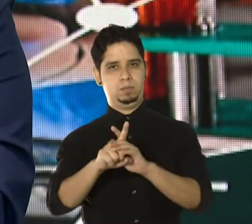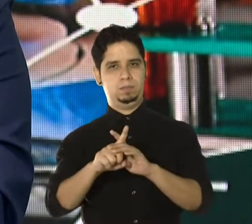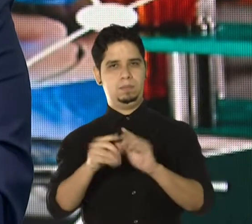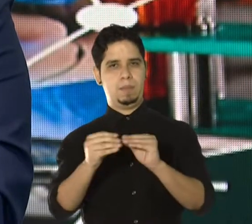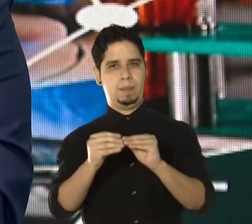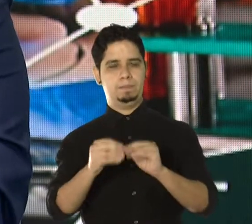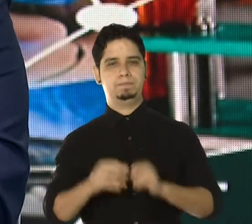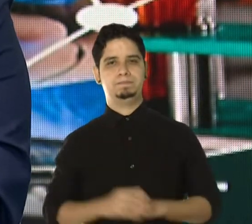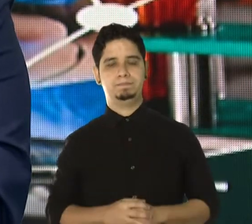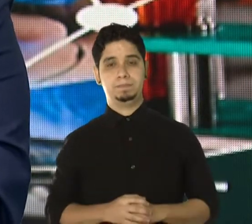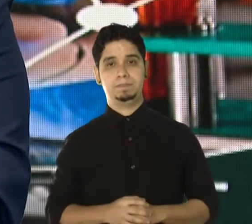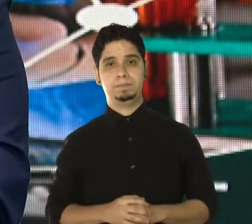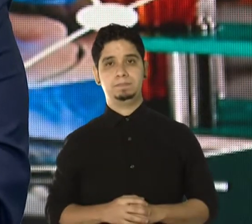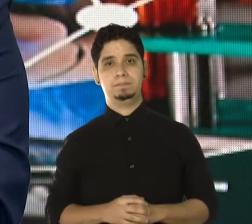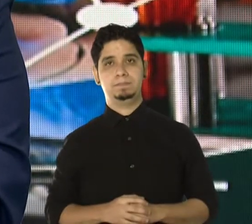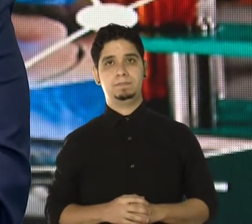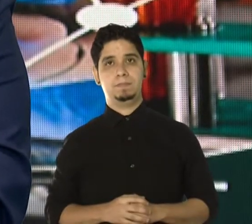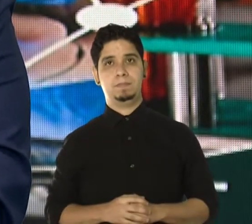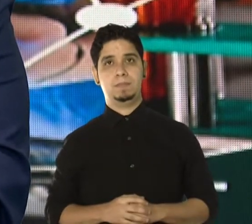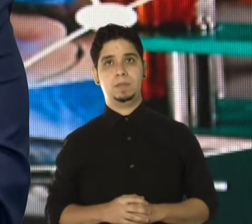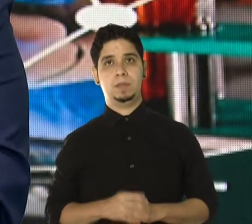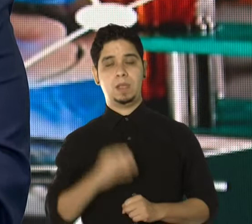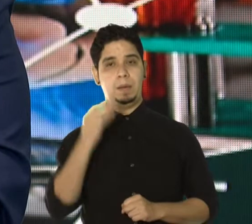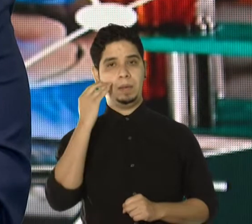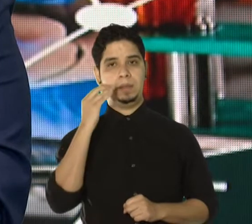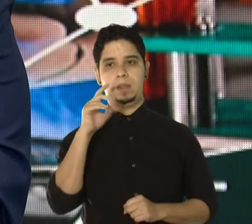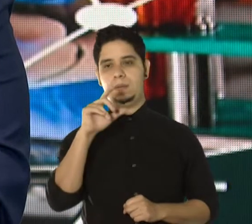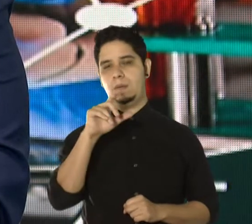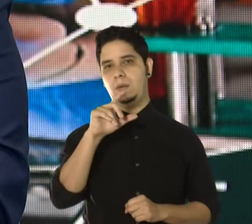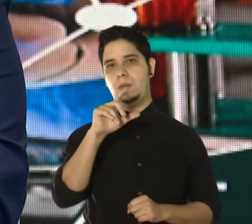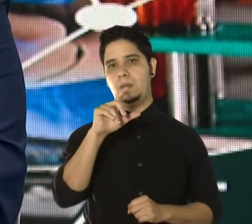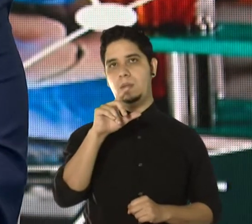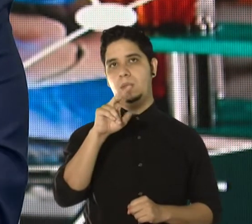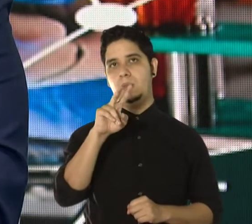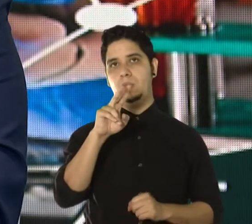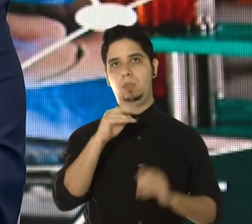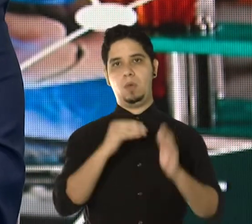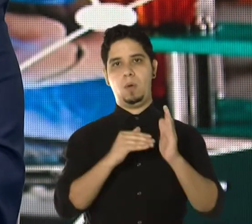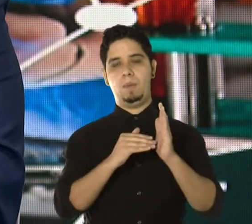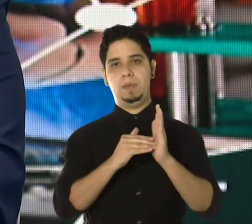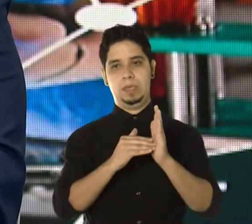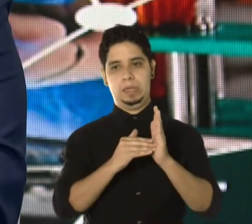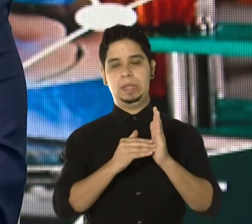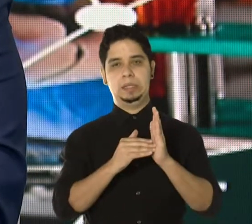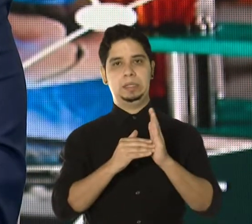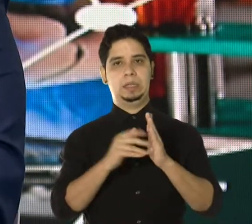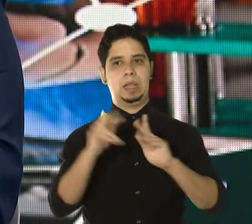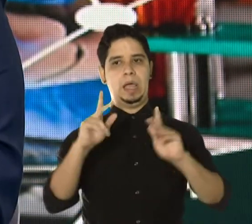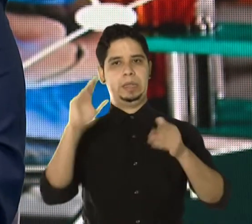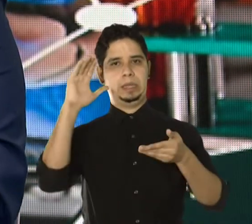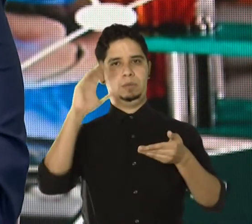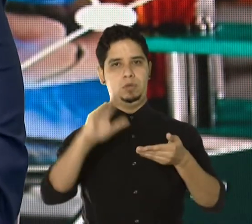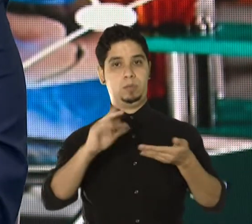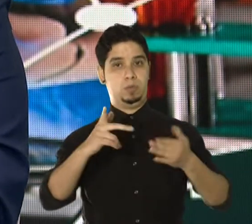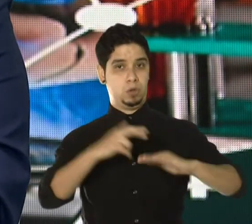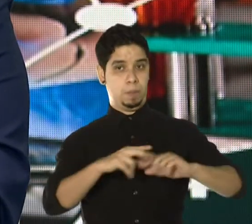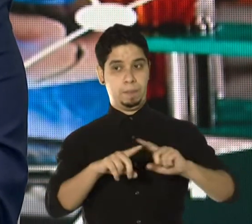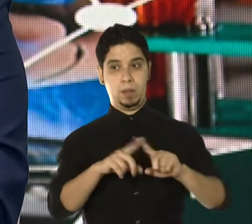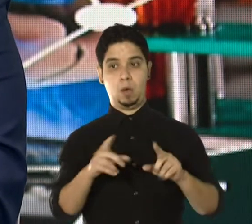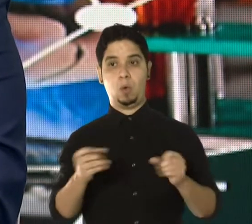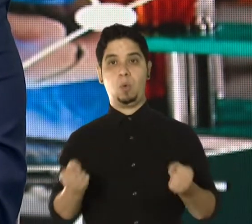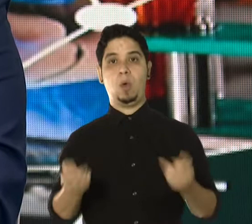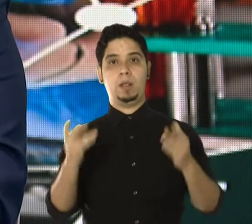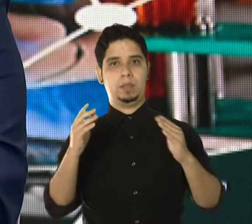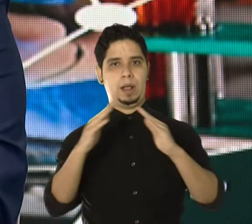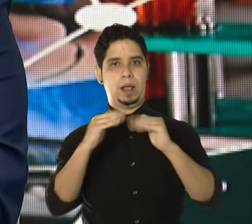la población en Puerto Rico mermó después del 2000, pero el número de hogares aumentó. Y eso, ¿verdad? Lo que crea la demanda